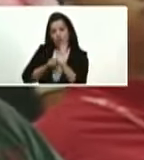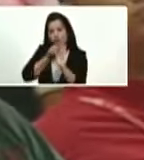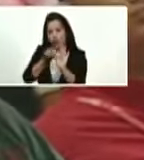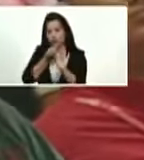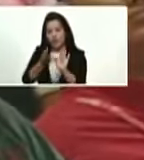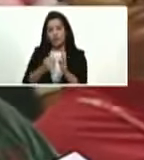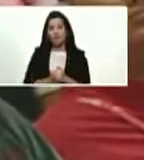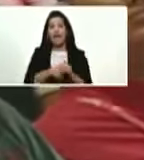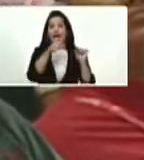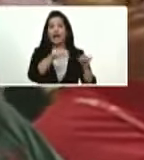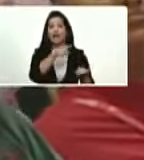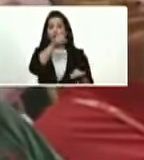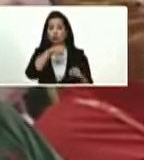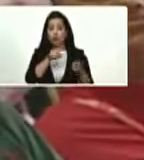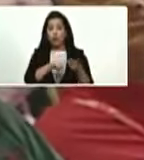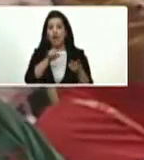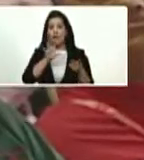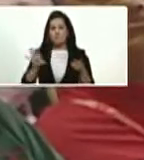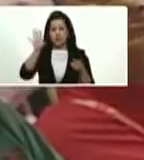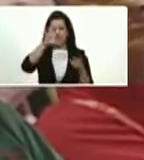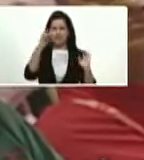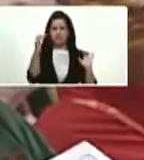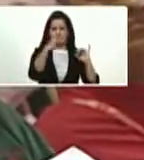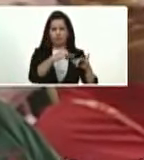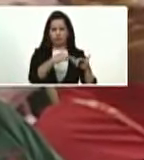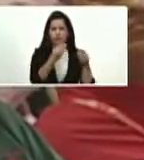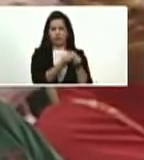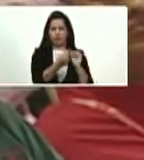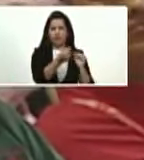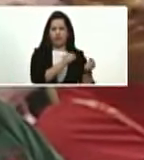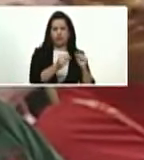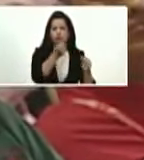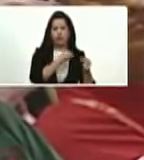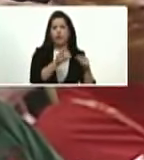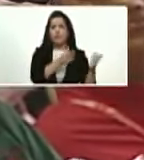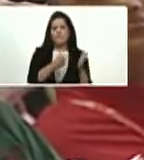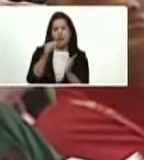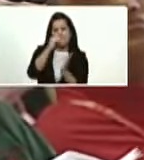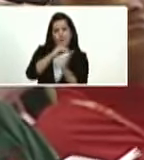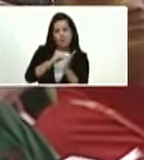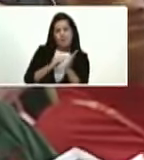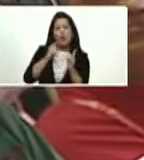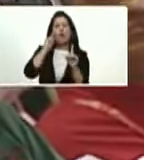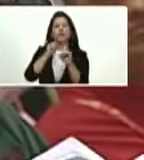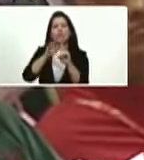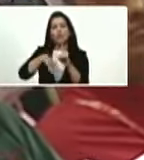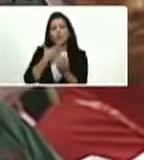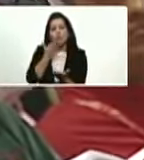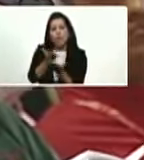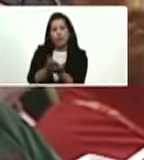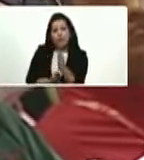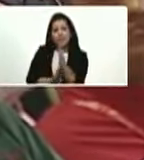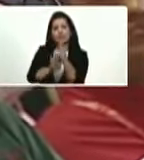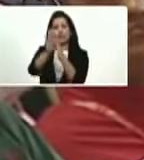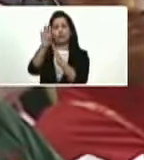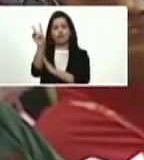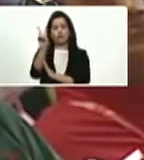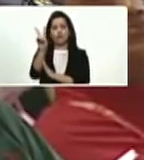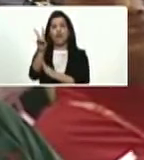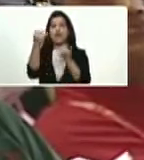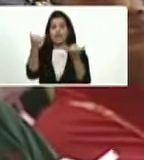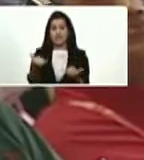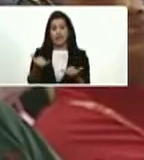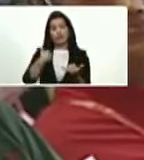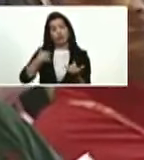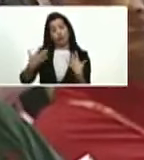Nación, unidos para sacar adelante nuestro país y dar un aporte importante que ahora mismo lo